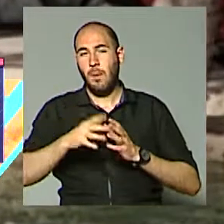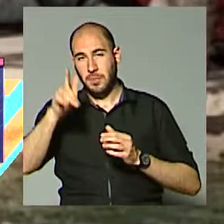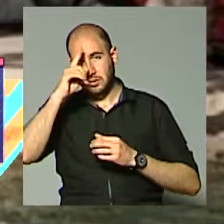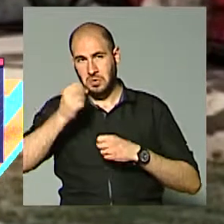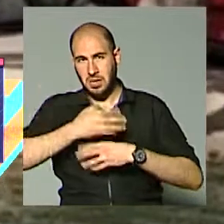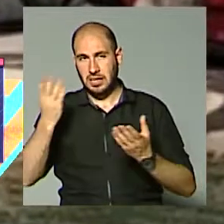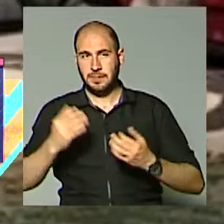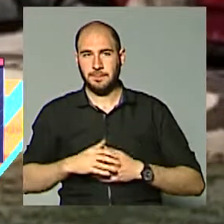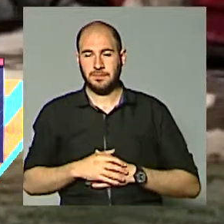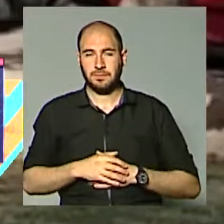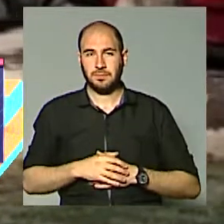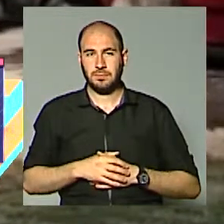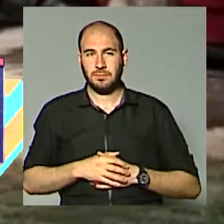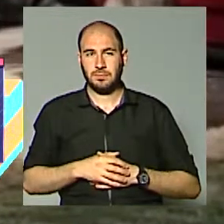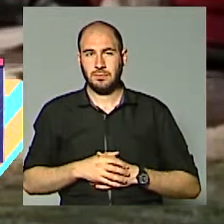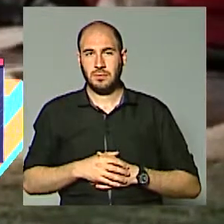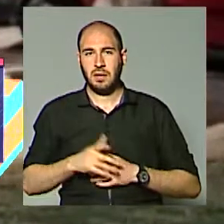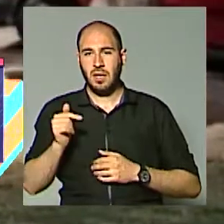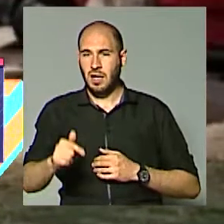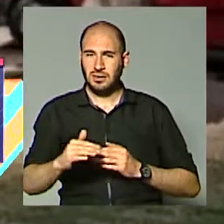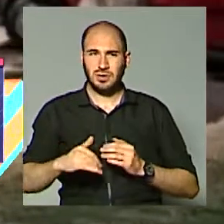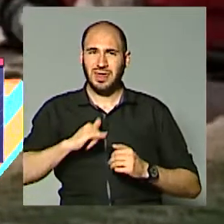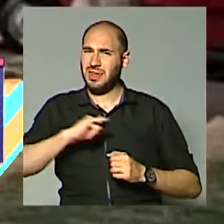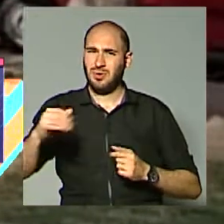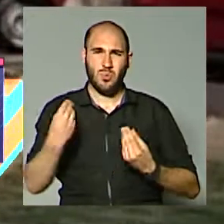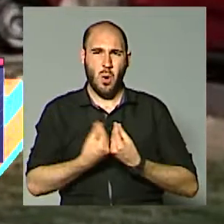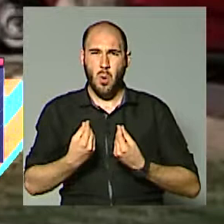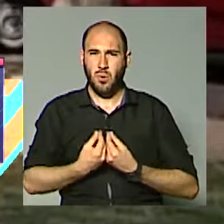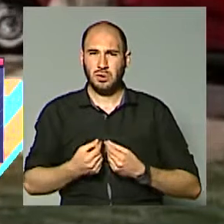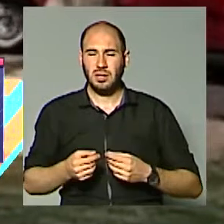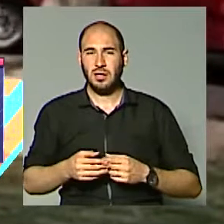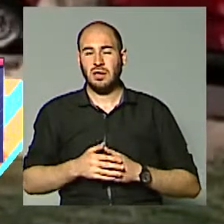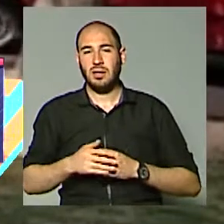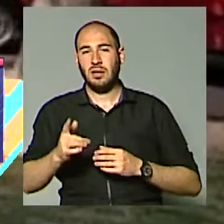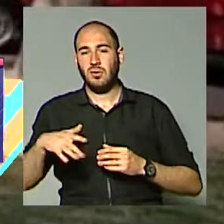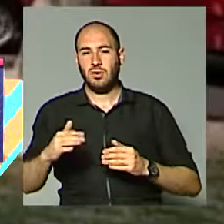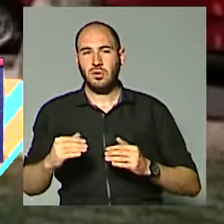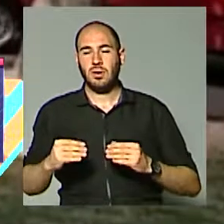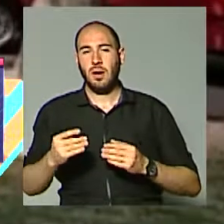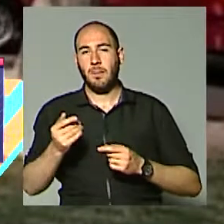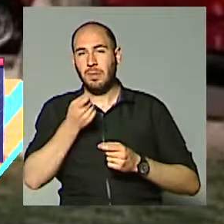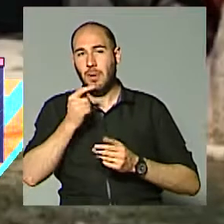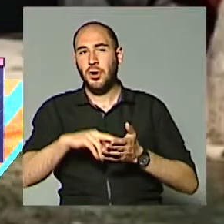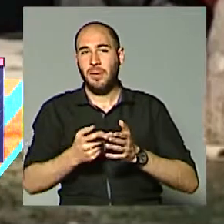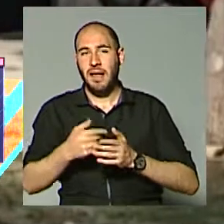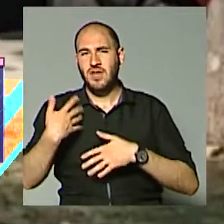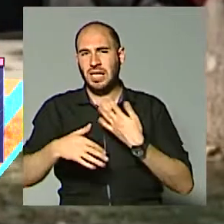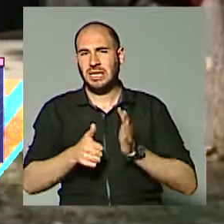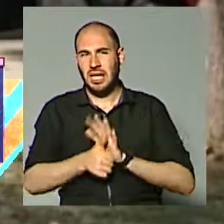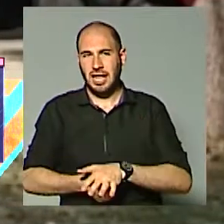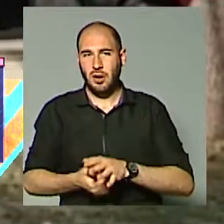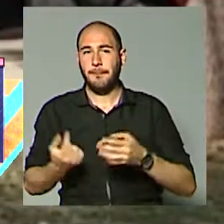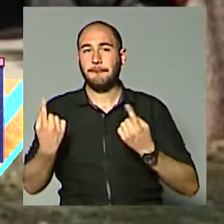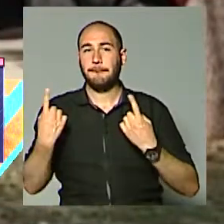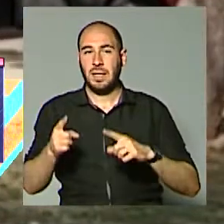seguridad. Es muy alta la denuncia de sus parejas en relación a la problemática de la violencia de género,